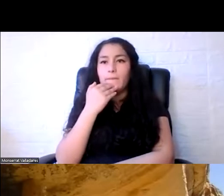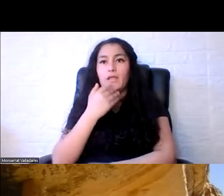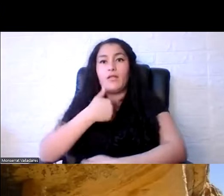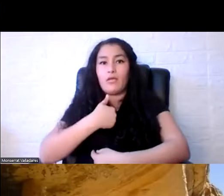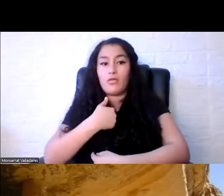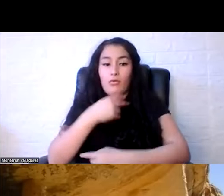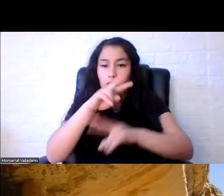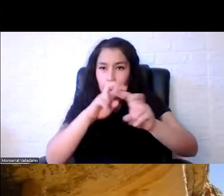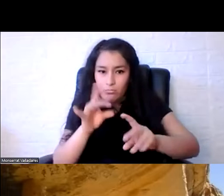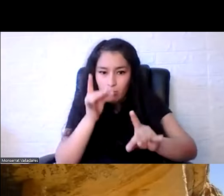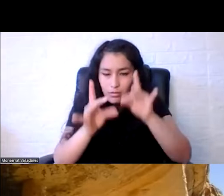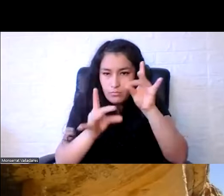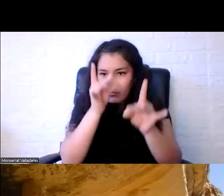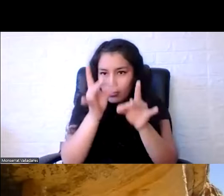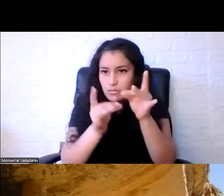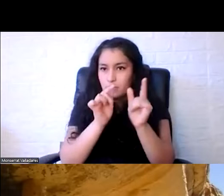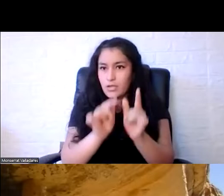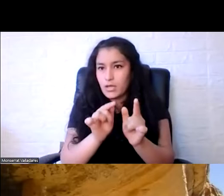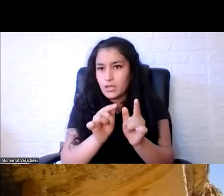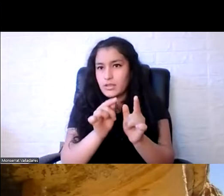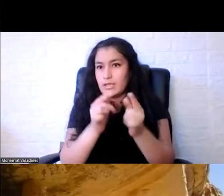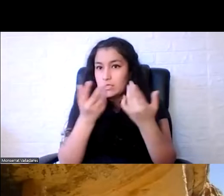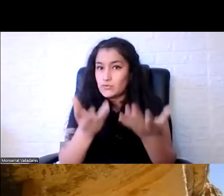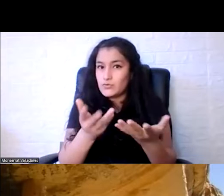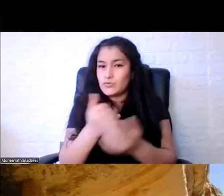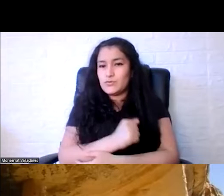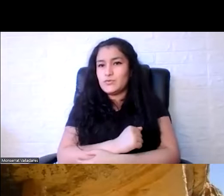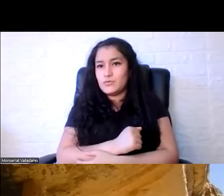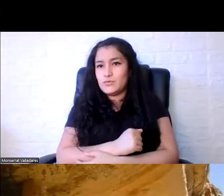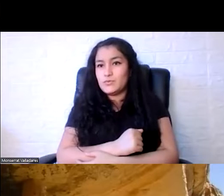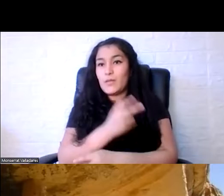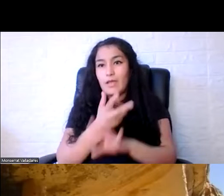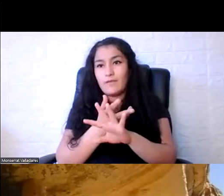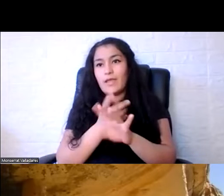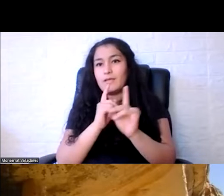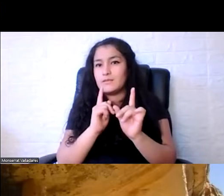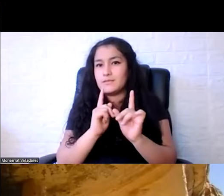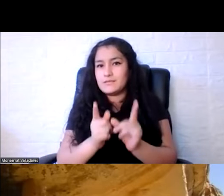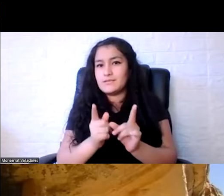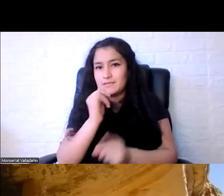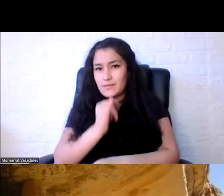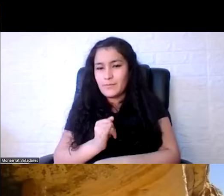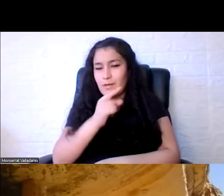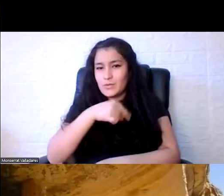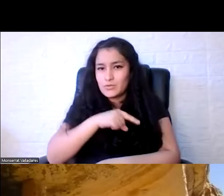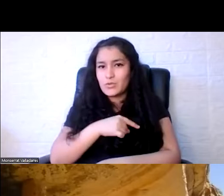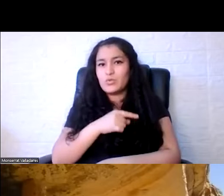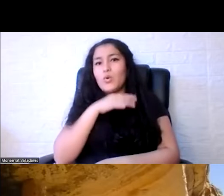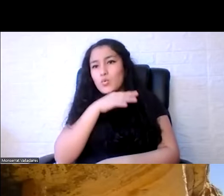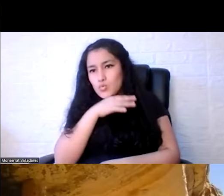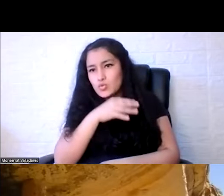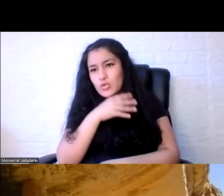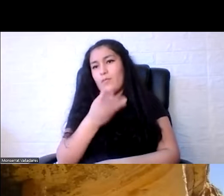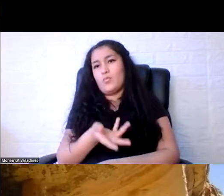encontré ahora para este ejercicio que tenía y que como siempre la usamos los positivistas o casi siempre la costumbre